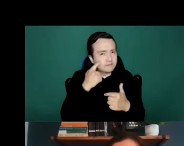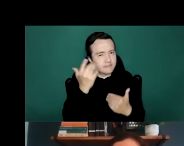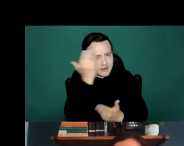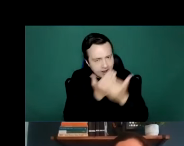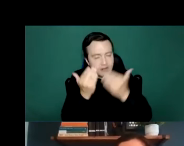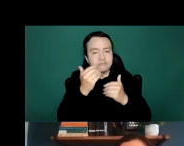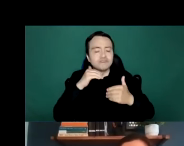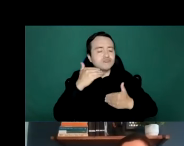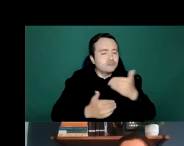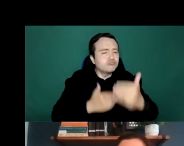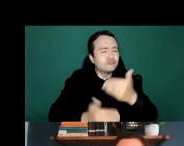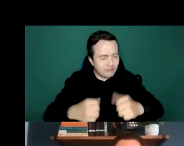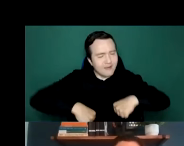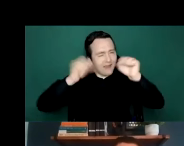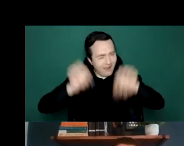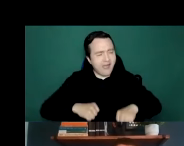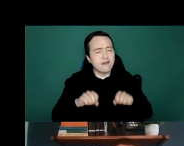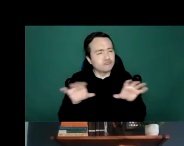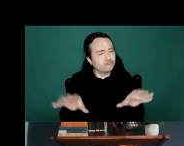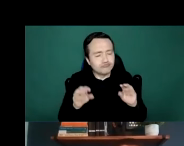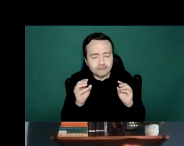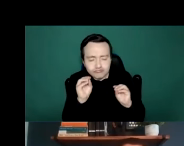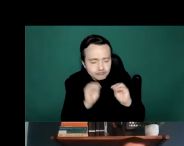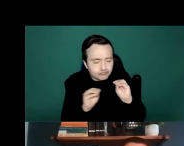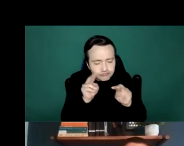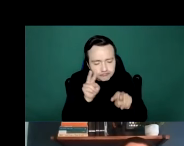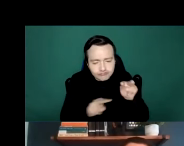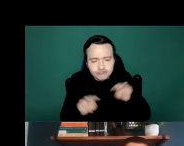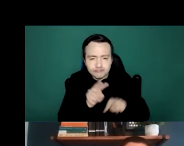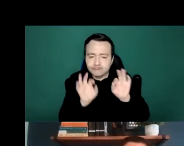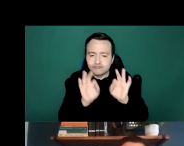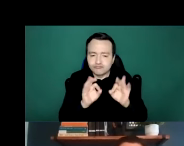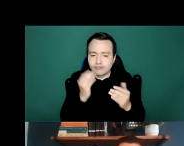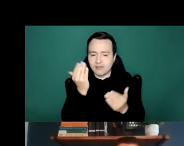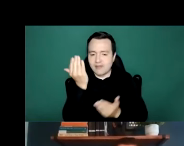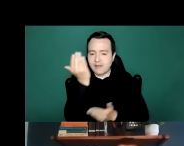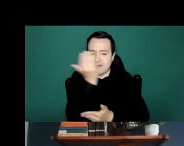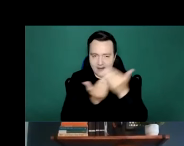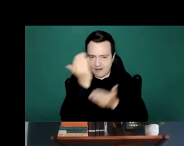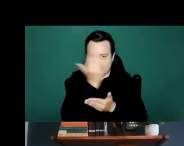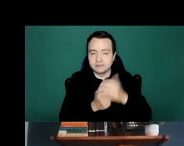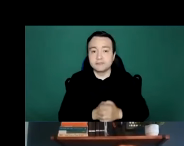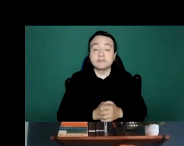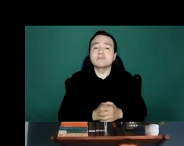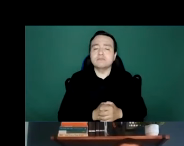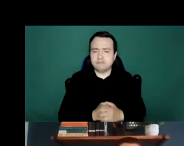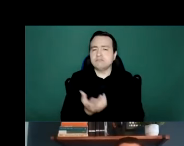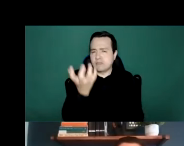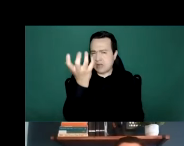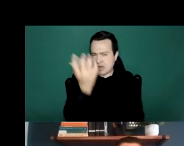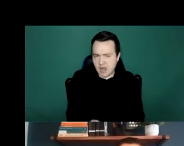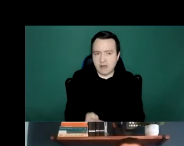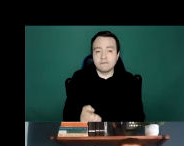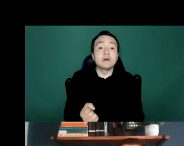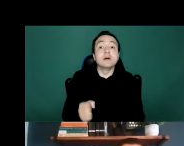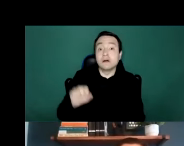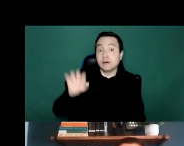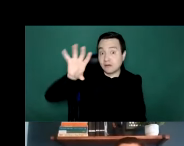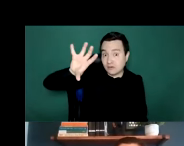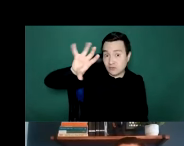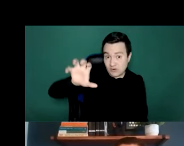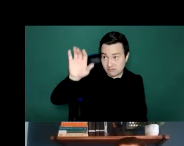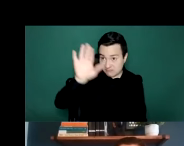de hecho, realizar este tipo de análisis y en efecto hay muchos países de la región que actualmente están conduciendo